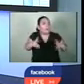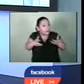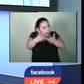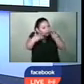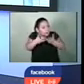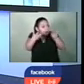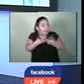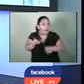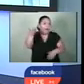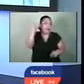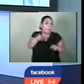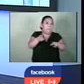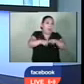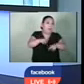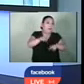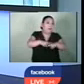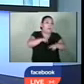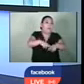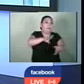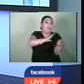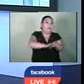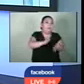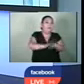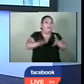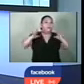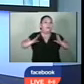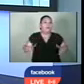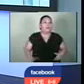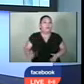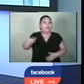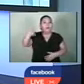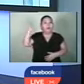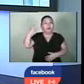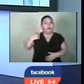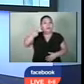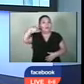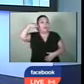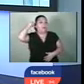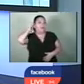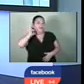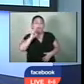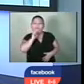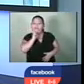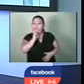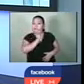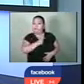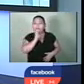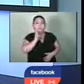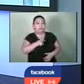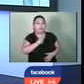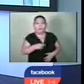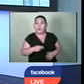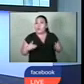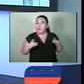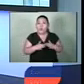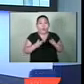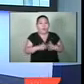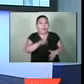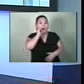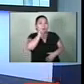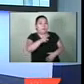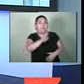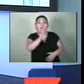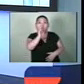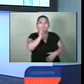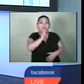estos sobresueldos a funcionarios en gobiernos anteriores, pero el exfuncionario continuó con la misma respuesta. También quiero